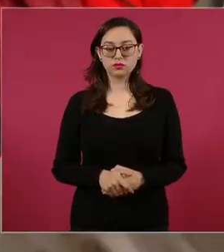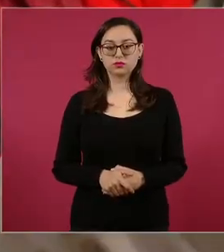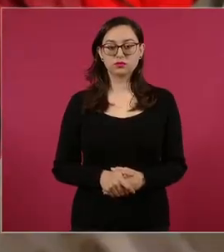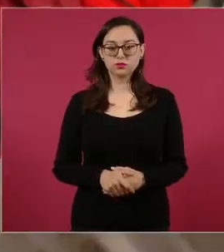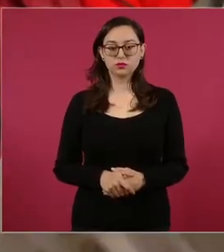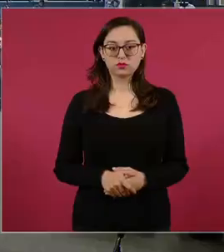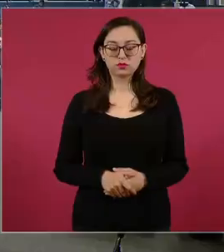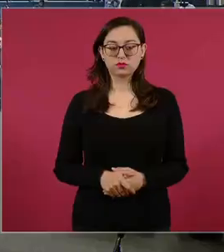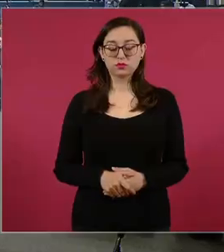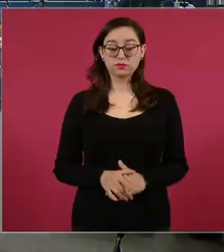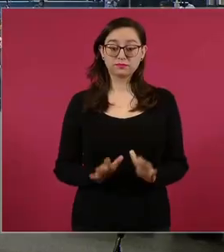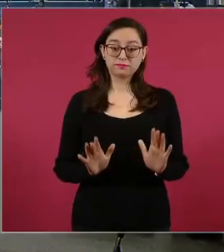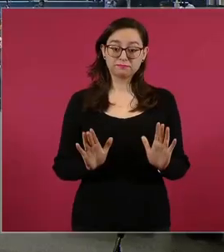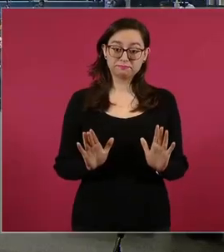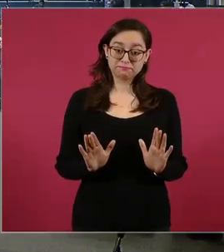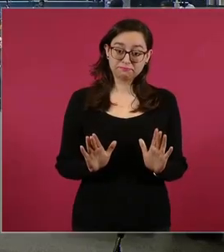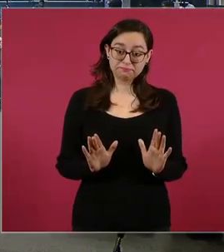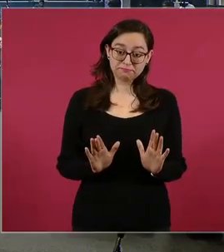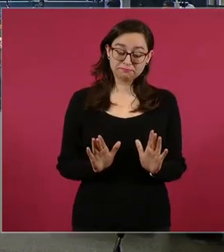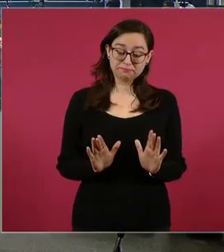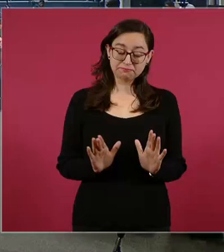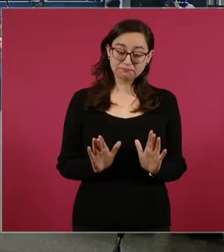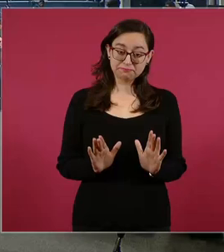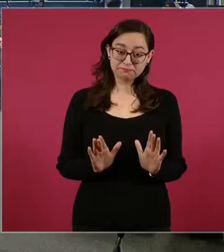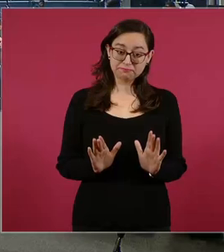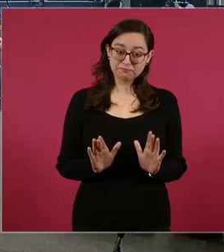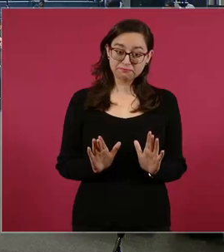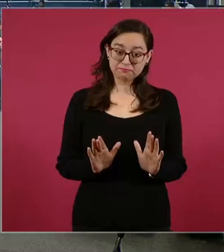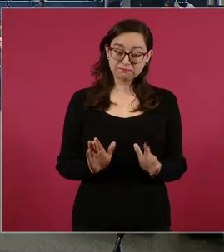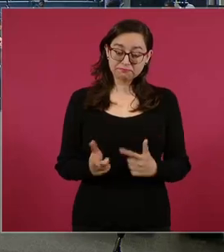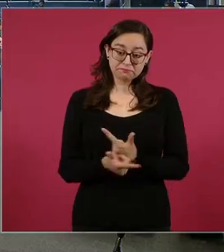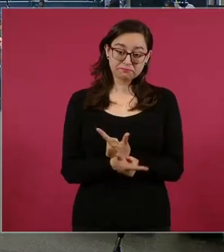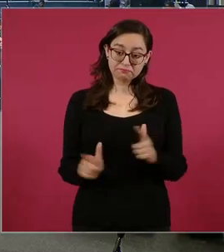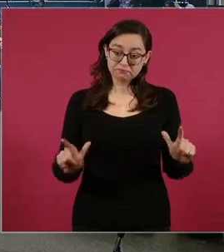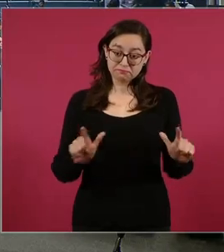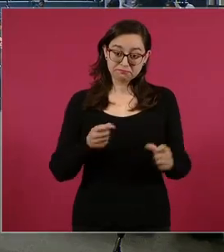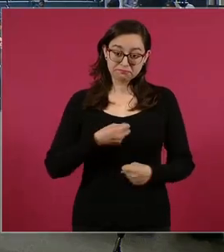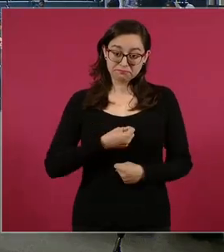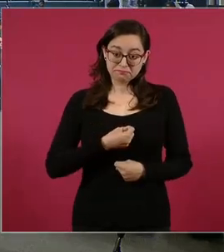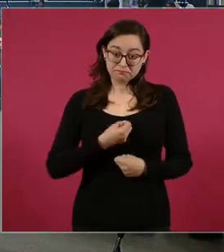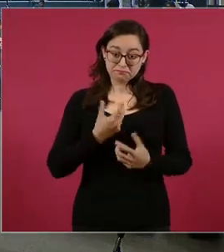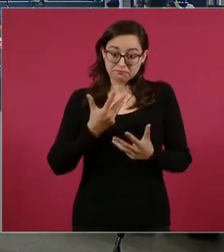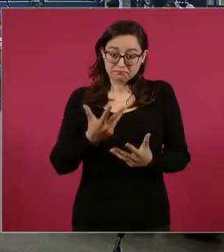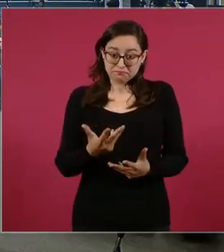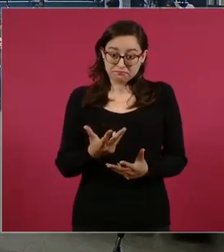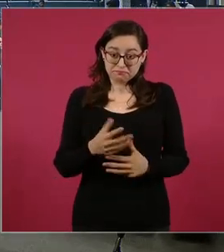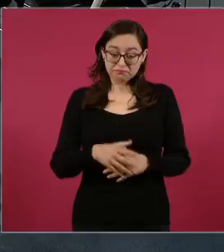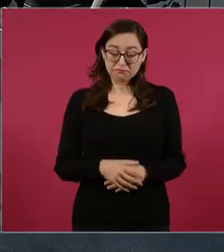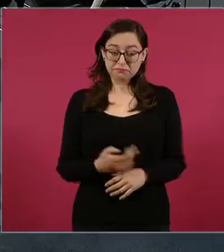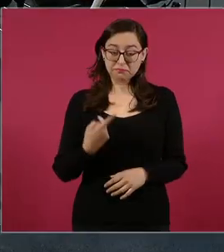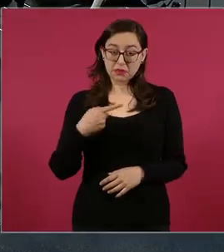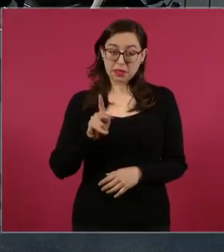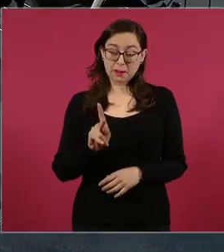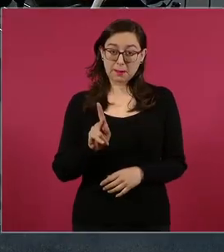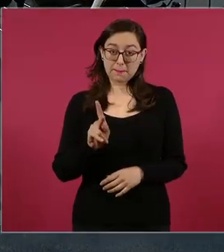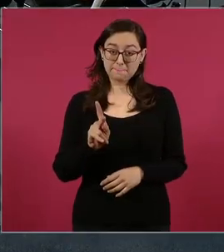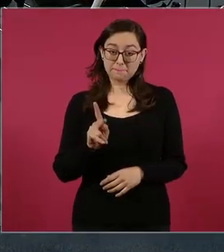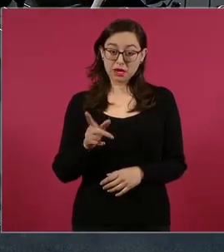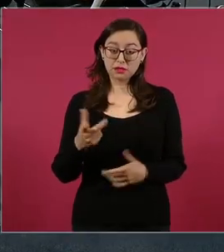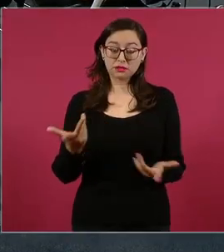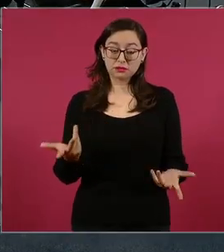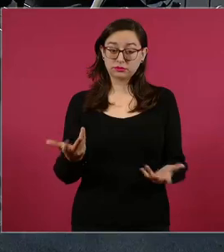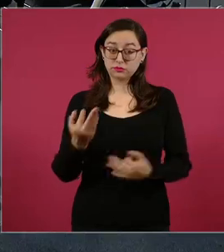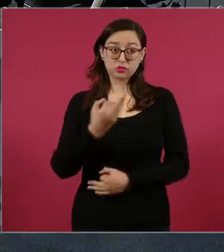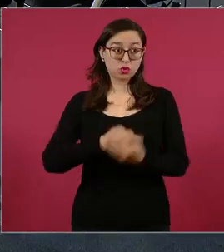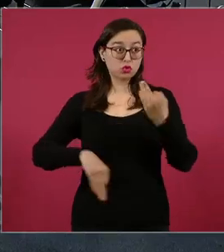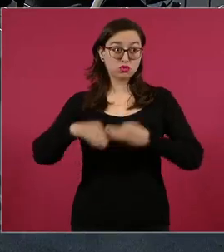voz del pueblo. Sí, pero bueno, es la libertad. Lo que se tiene que